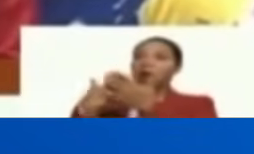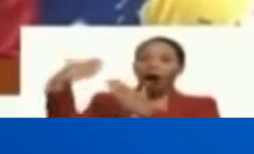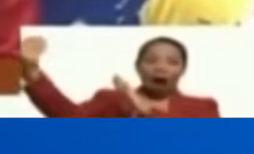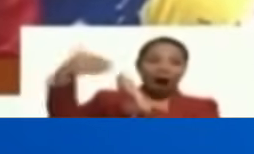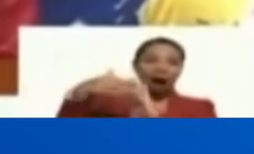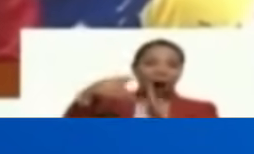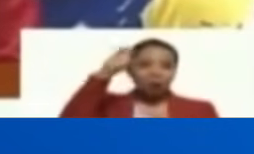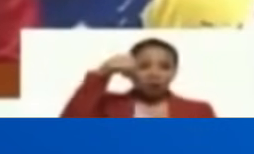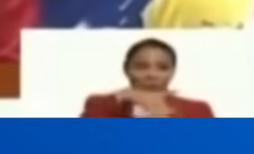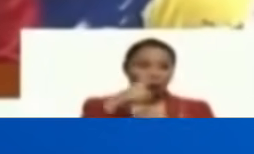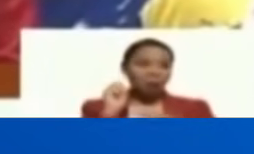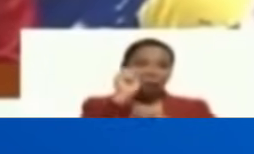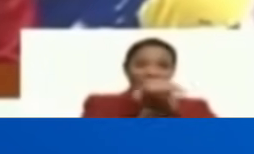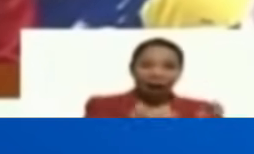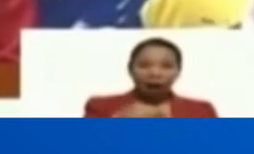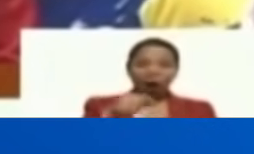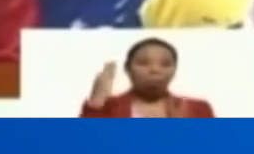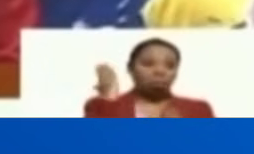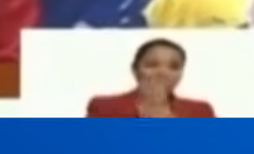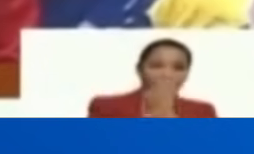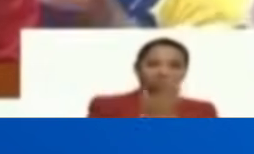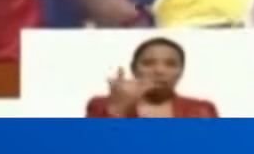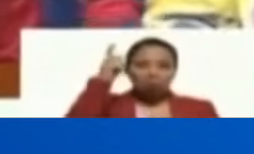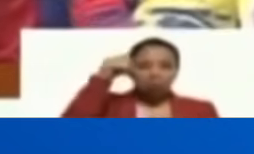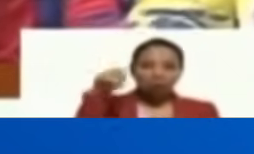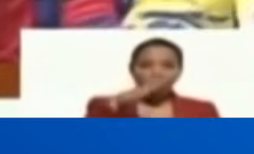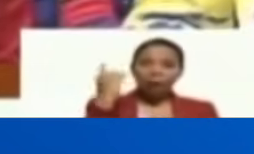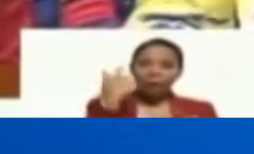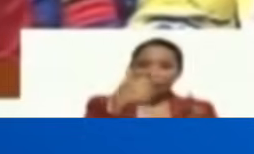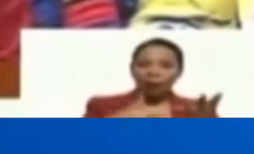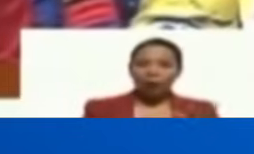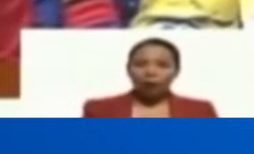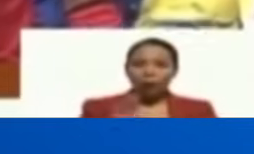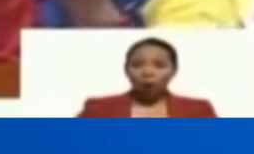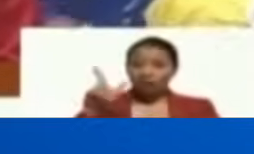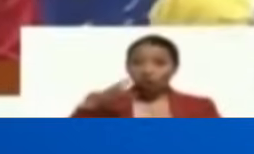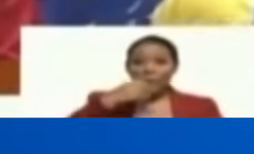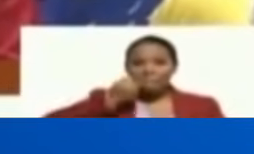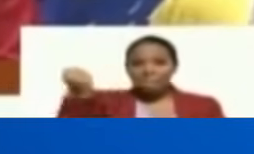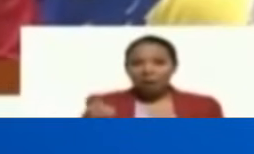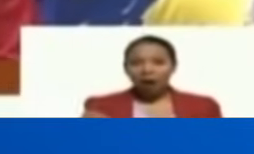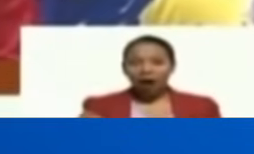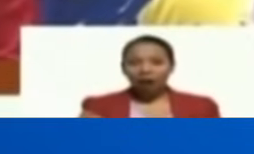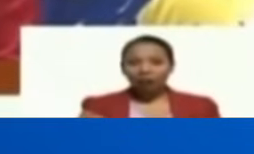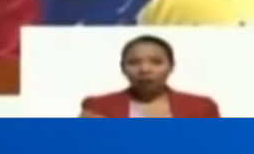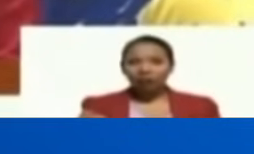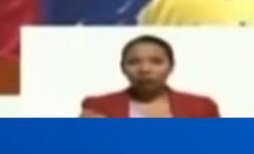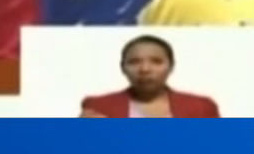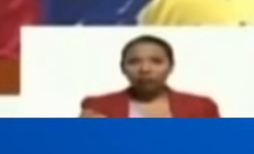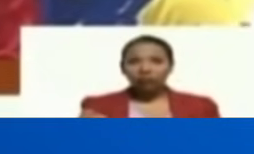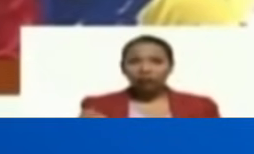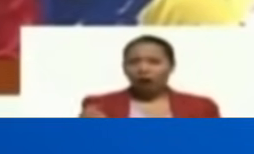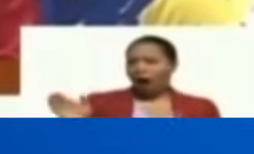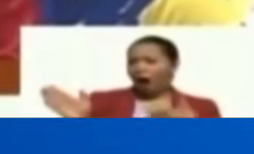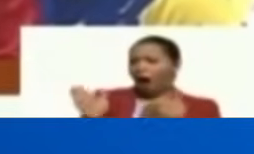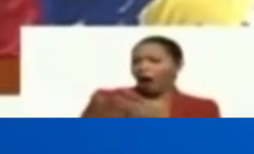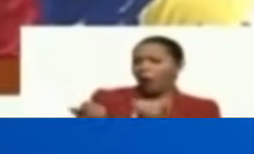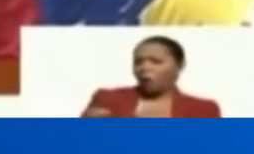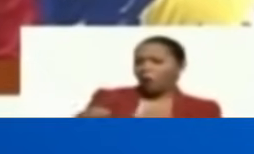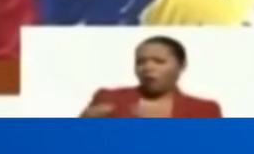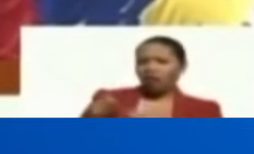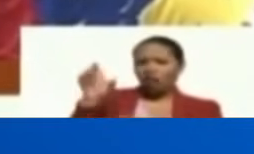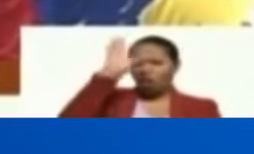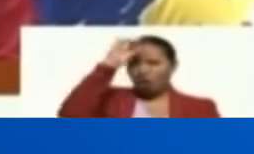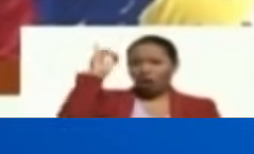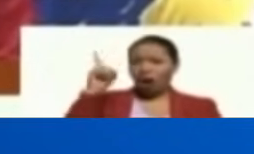pueblo, piden sanciones para el pueblo, porque eso es pura paja. Que le cerraron las cuentas a Diosdado